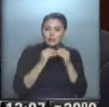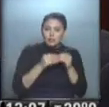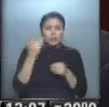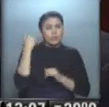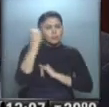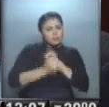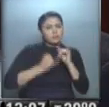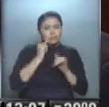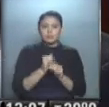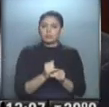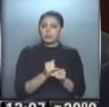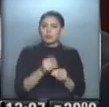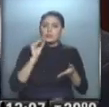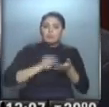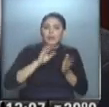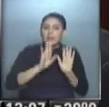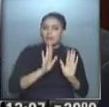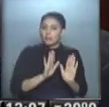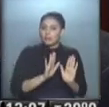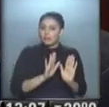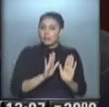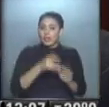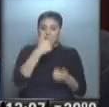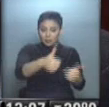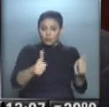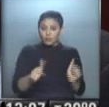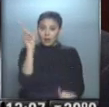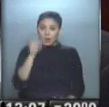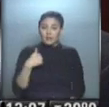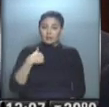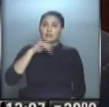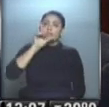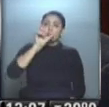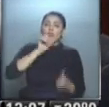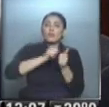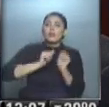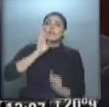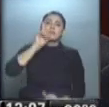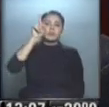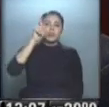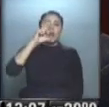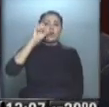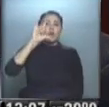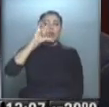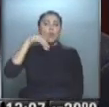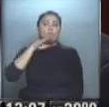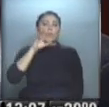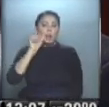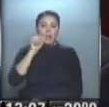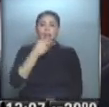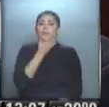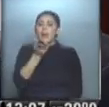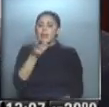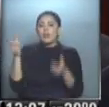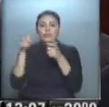se habló, tuvo que ver exactamente con eso. El Tribunal Federal del Distrito de Columbia le requería específicamente a la Comisión Federal de Comunicaciones